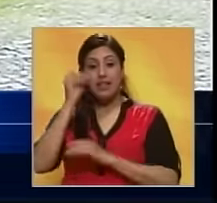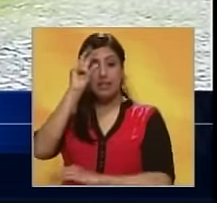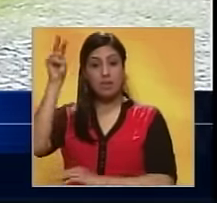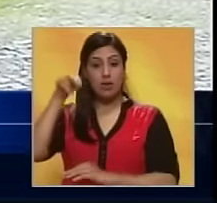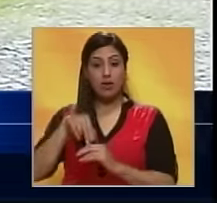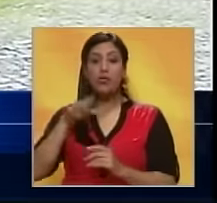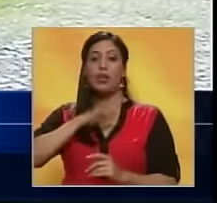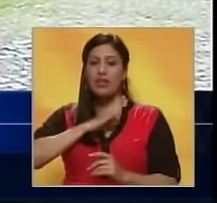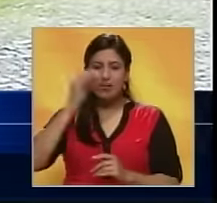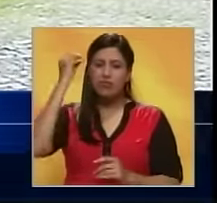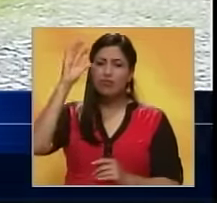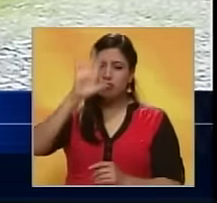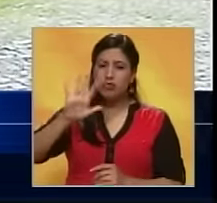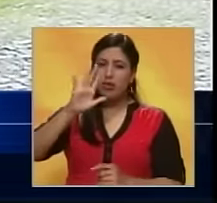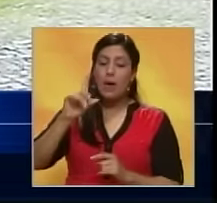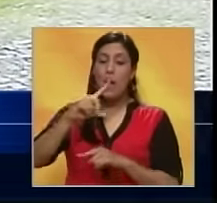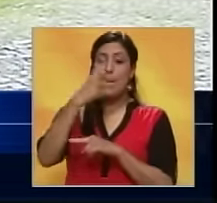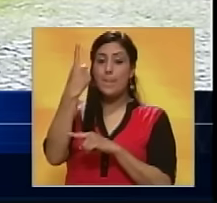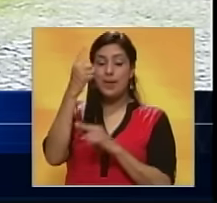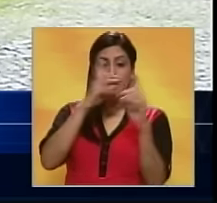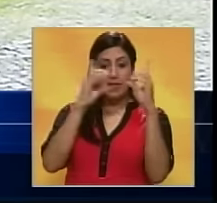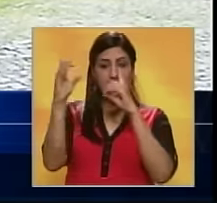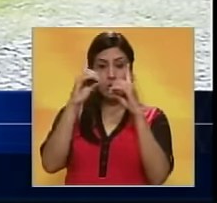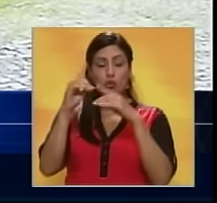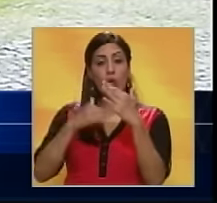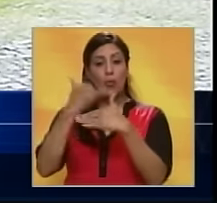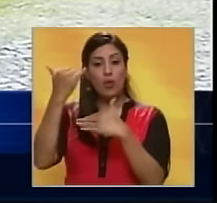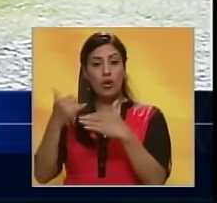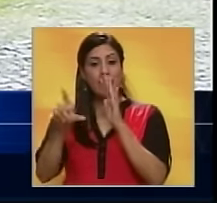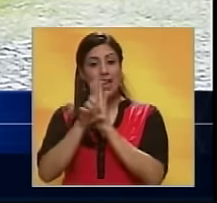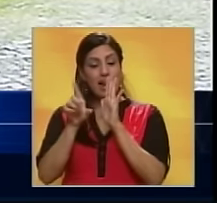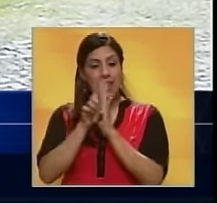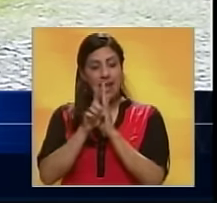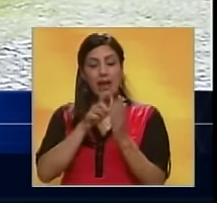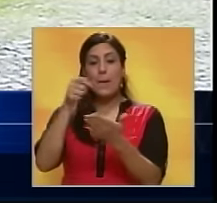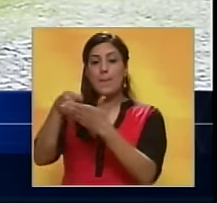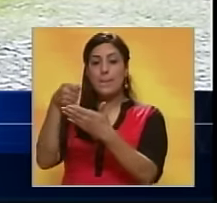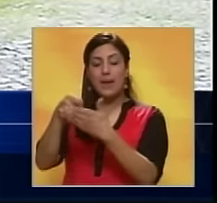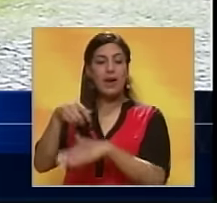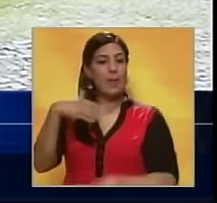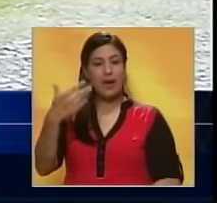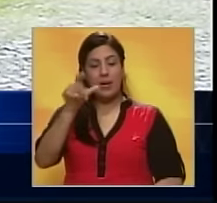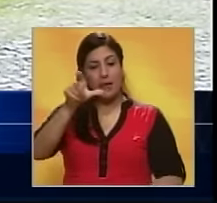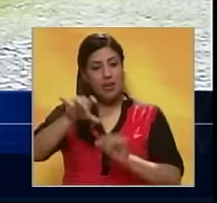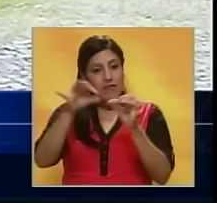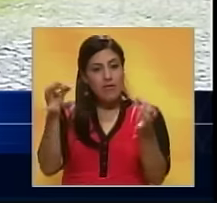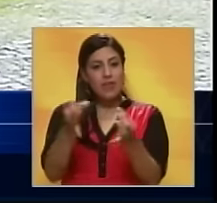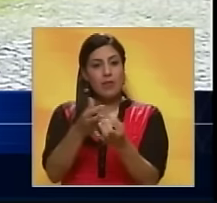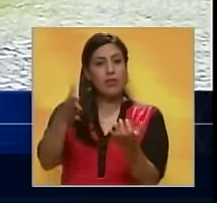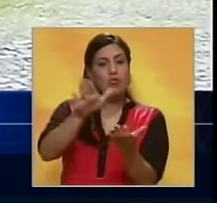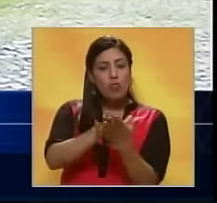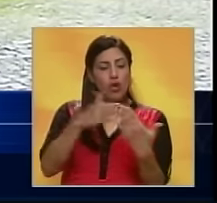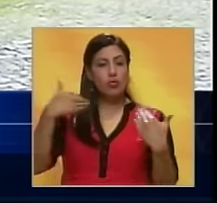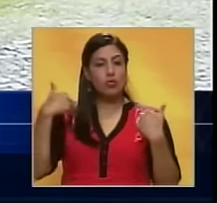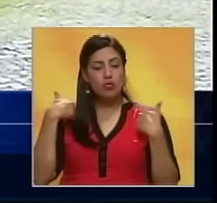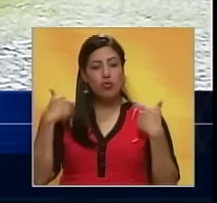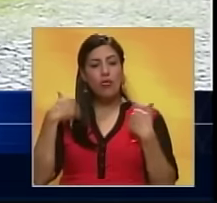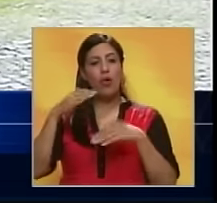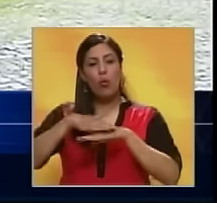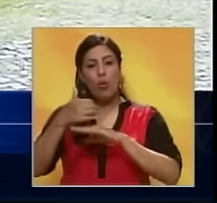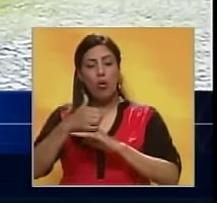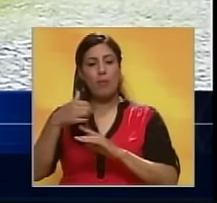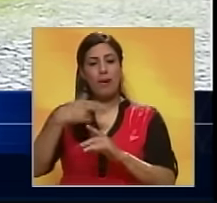Asamblea Nacional considerará en primera discusión un proyecto de ley de indemnización para familiares de víctimas de la